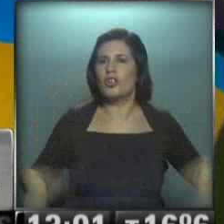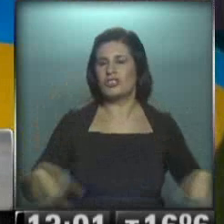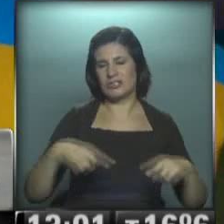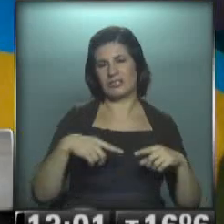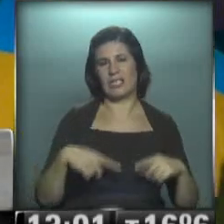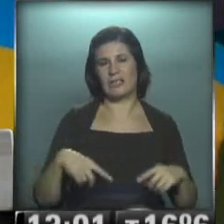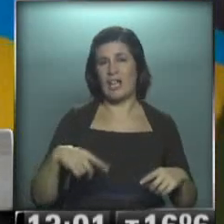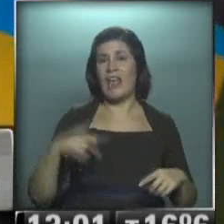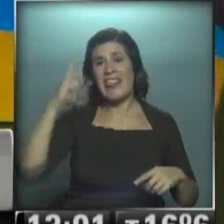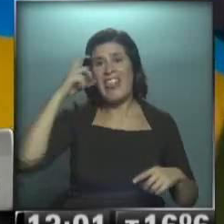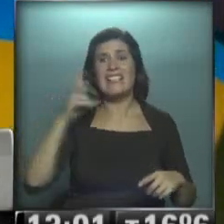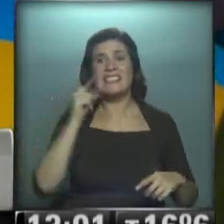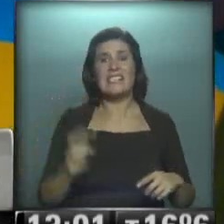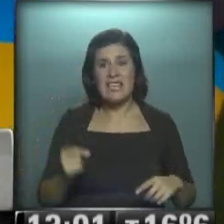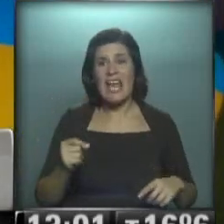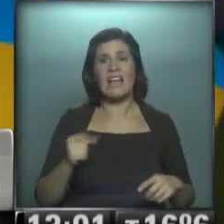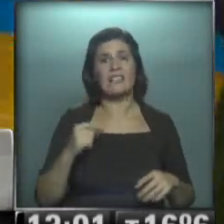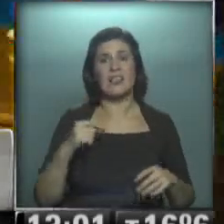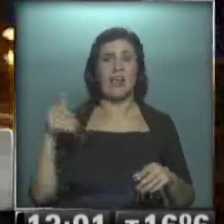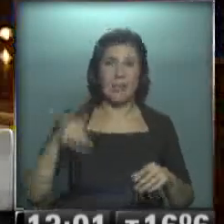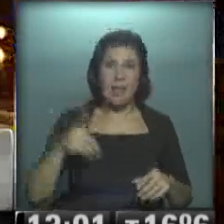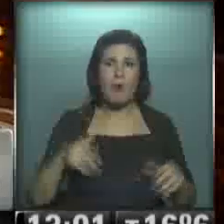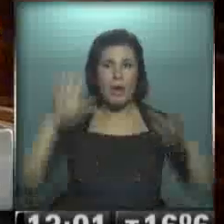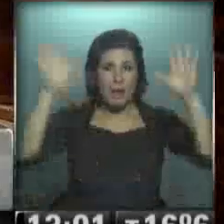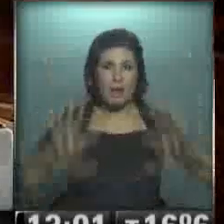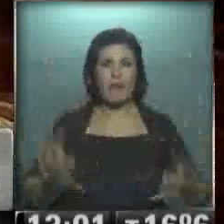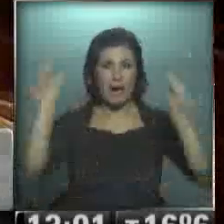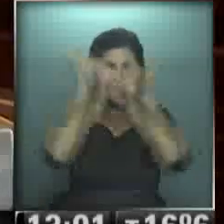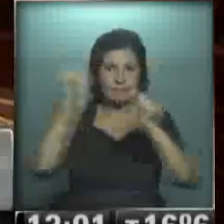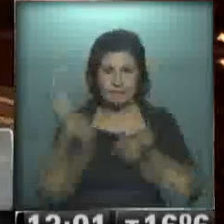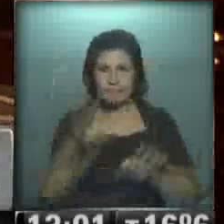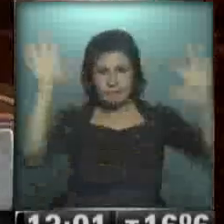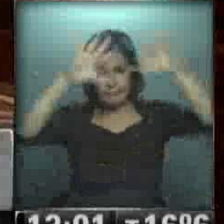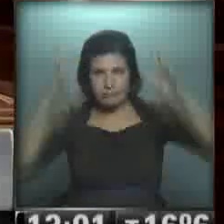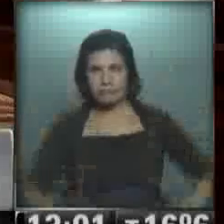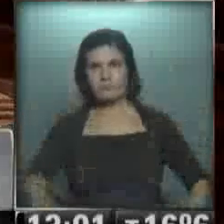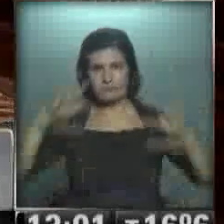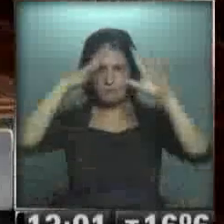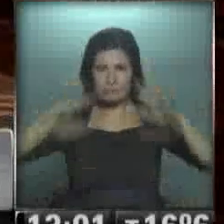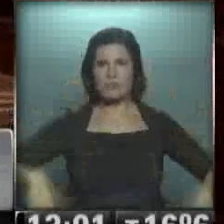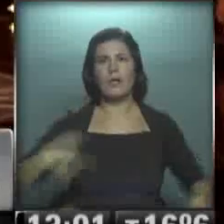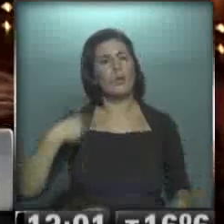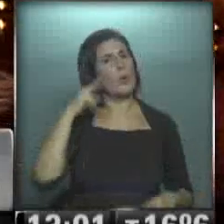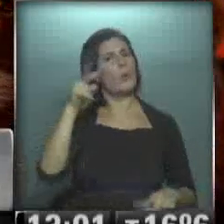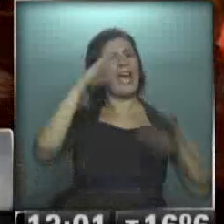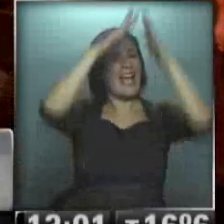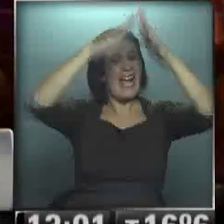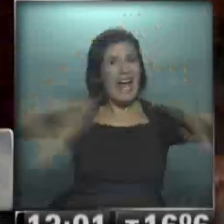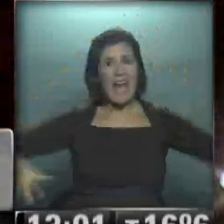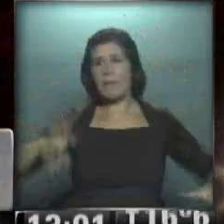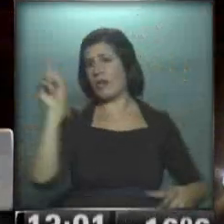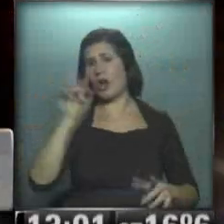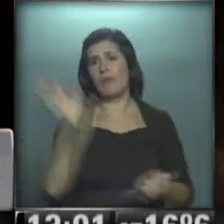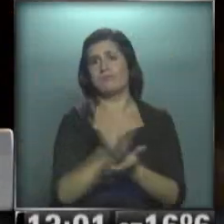10 días para montar todo lo que se ve aquí. Y de hecho, como usted puede ver, montamos una carpa que pero no es carpa, es más bien